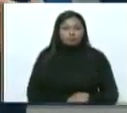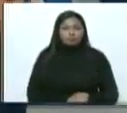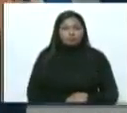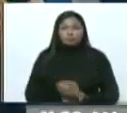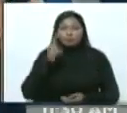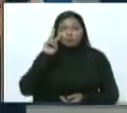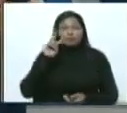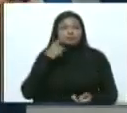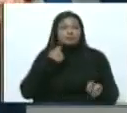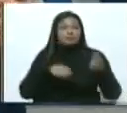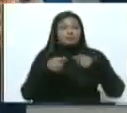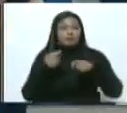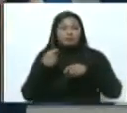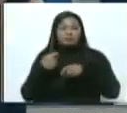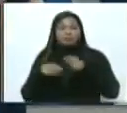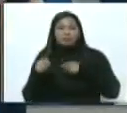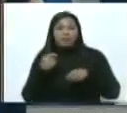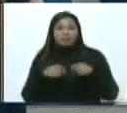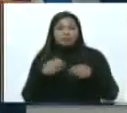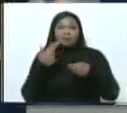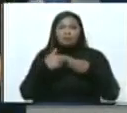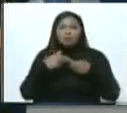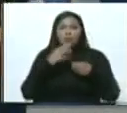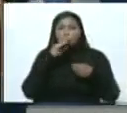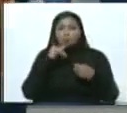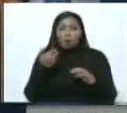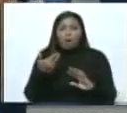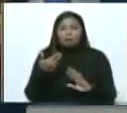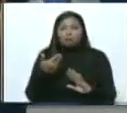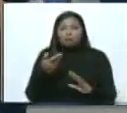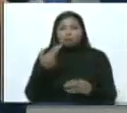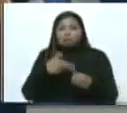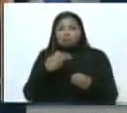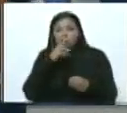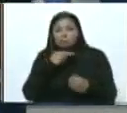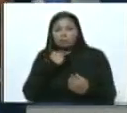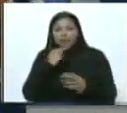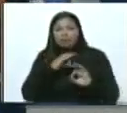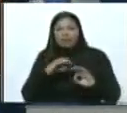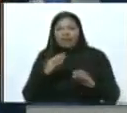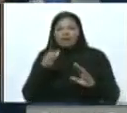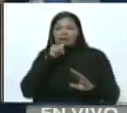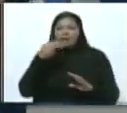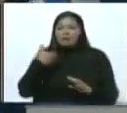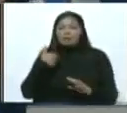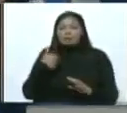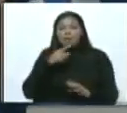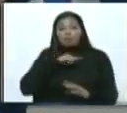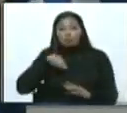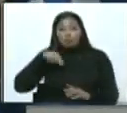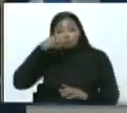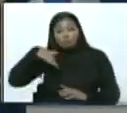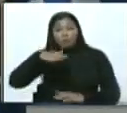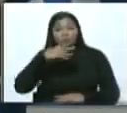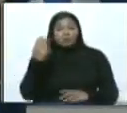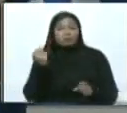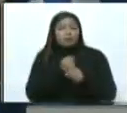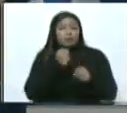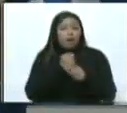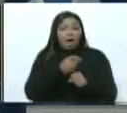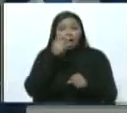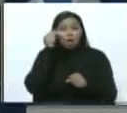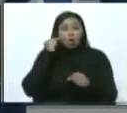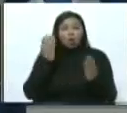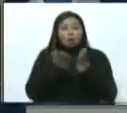de combustible, ¿a quién afecta cuando no hay gasolina? Al pueblo, al vamos a decir, no solo al trabajador, al ama de casa,